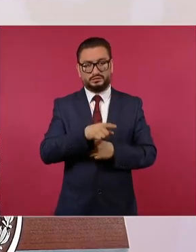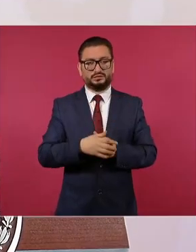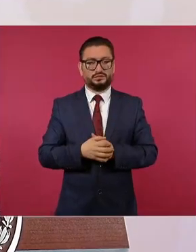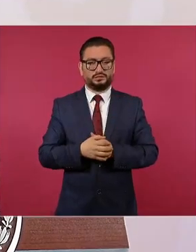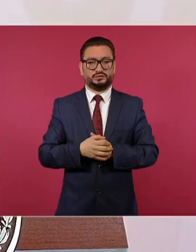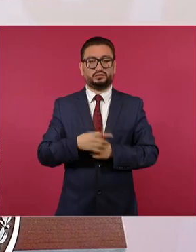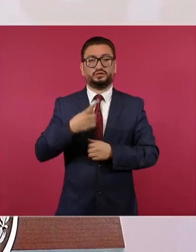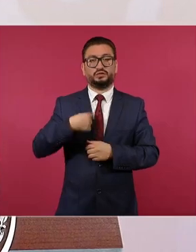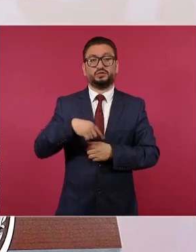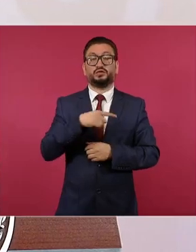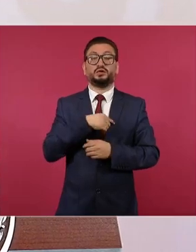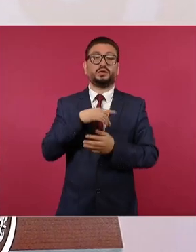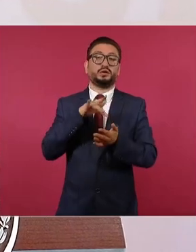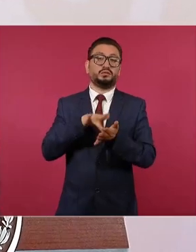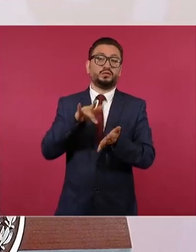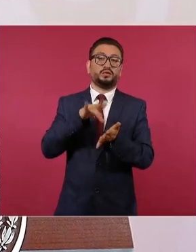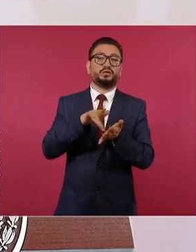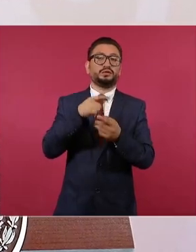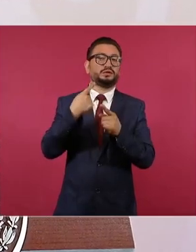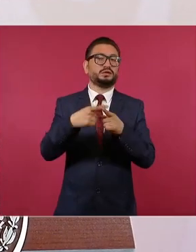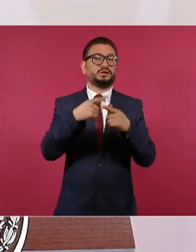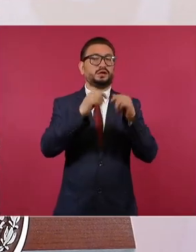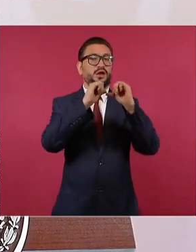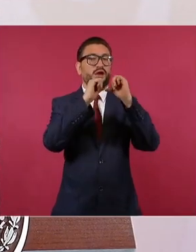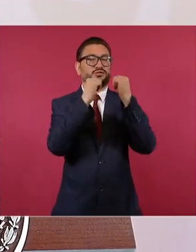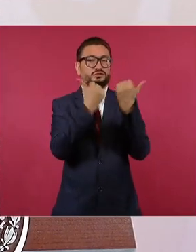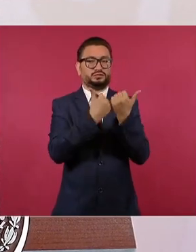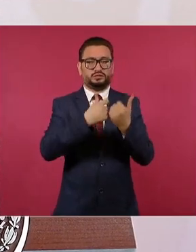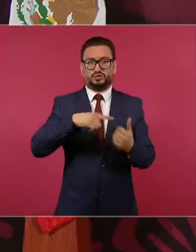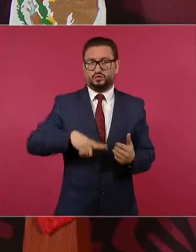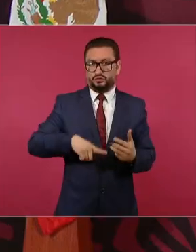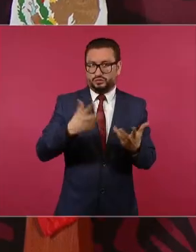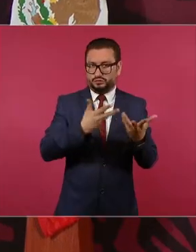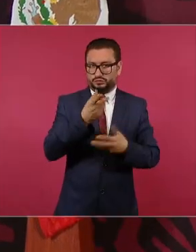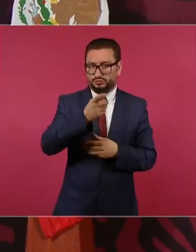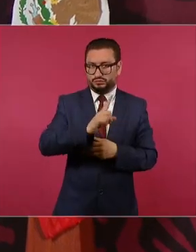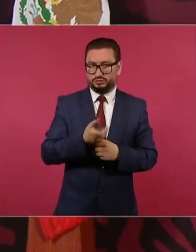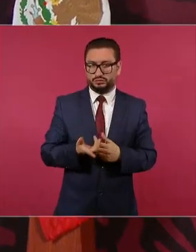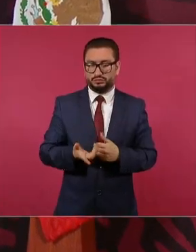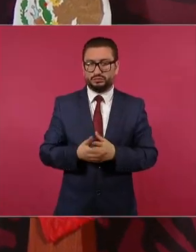Estamos ayudando a organizaciones no gubernamentales.